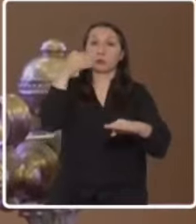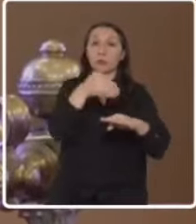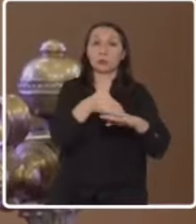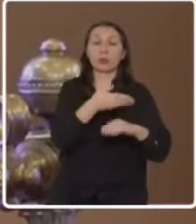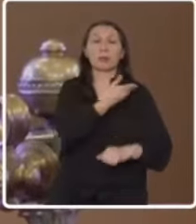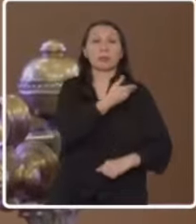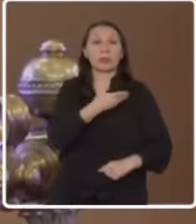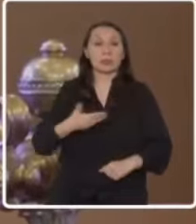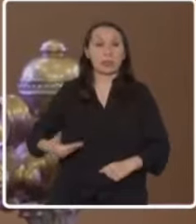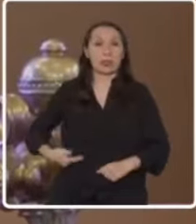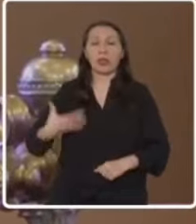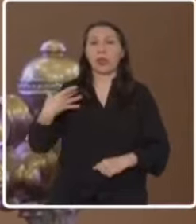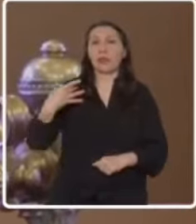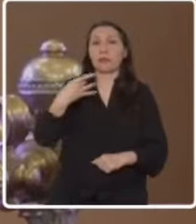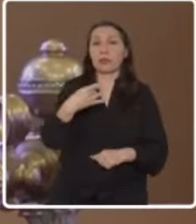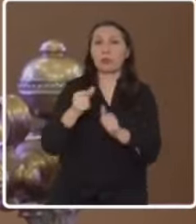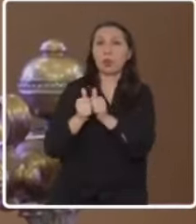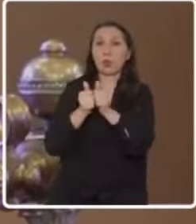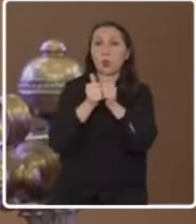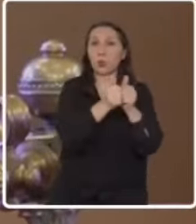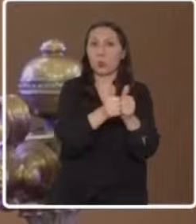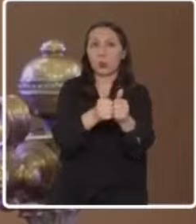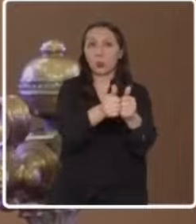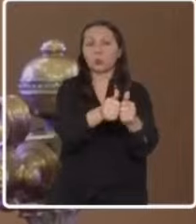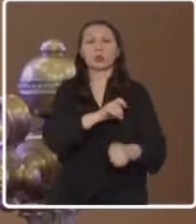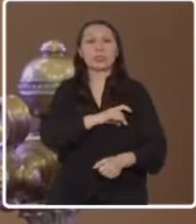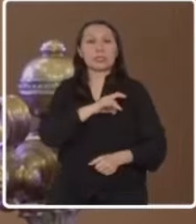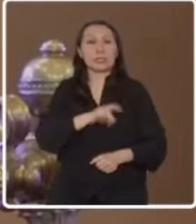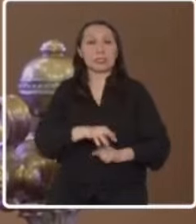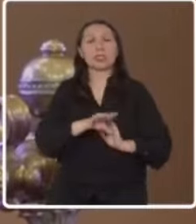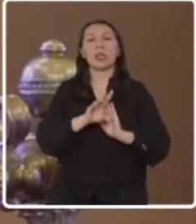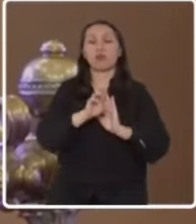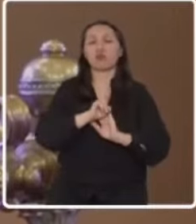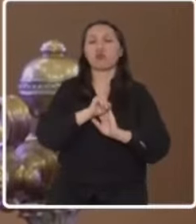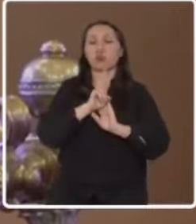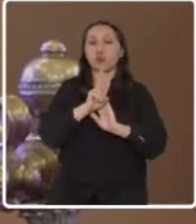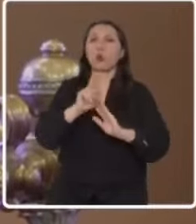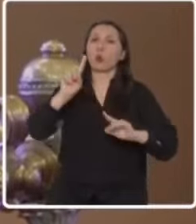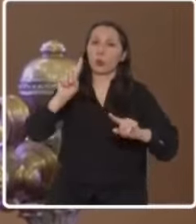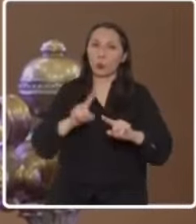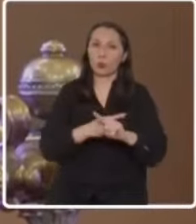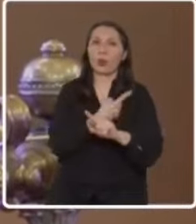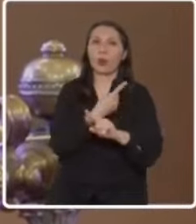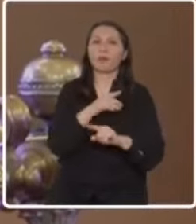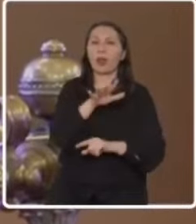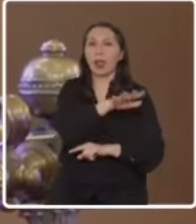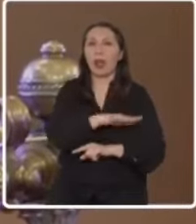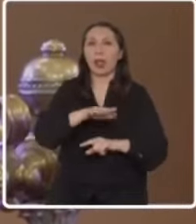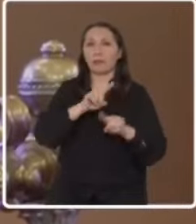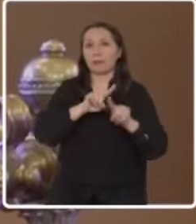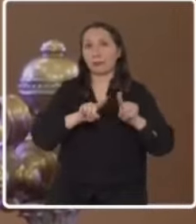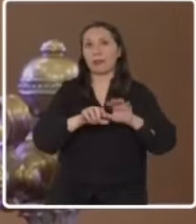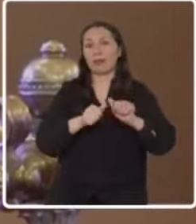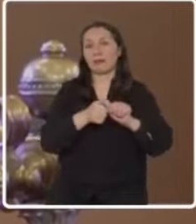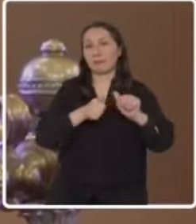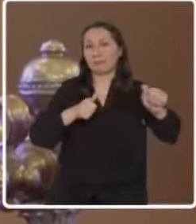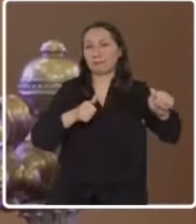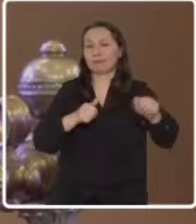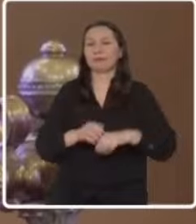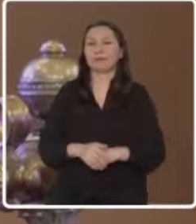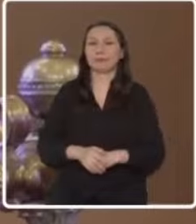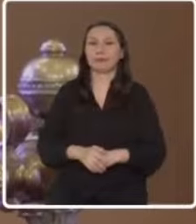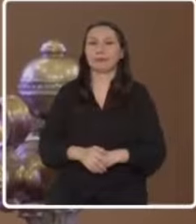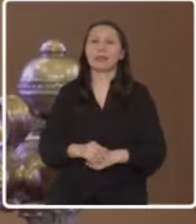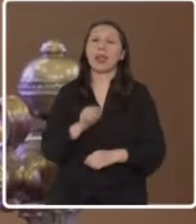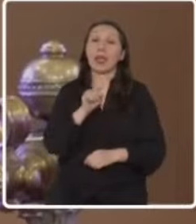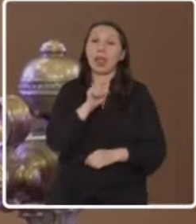como presidente, me invitó a acompañarlo y fue Chile representado una vez más en ese mundo.